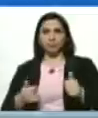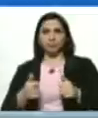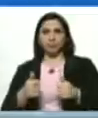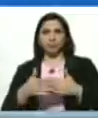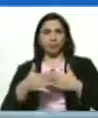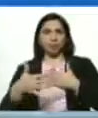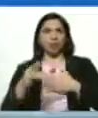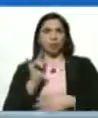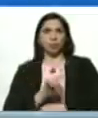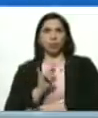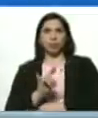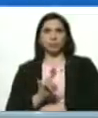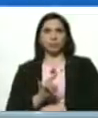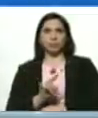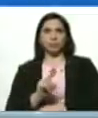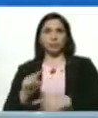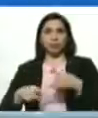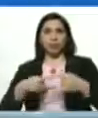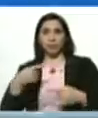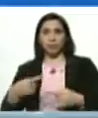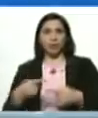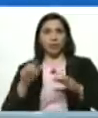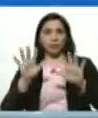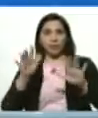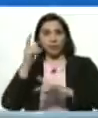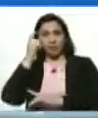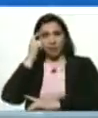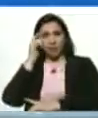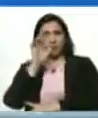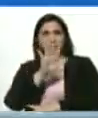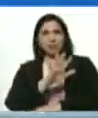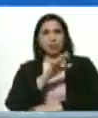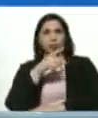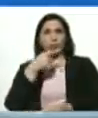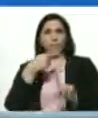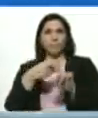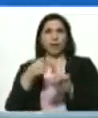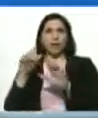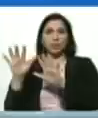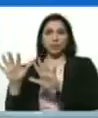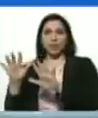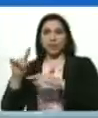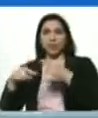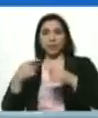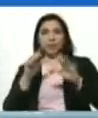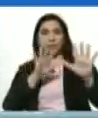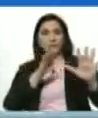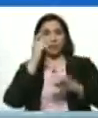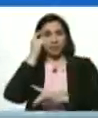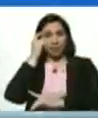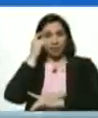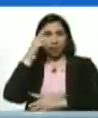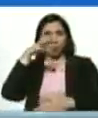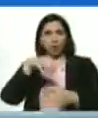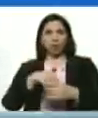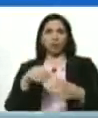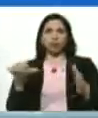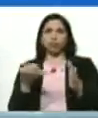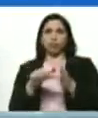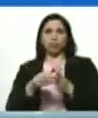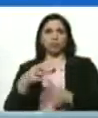lunes luego vendrán 10 días del 5 10 luego vendrán 10 días de cuarentena donde nos